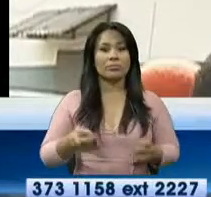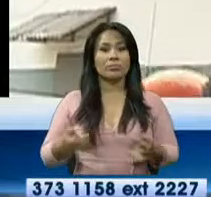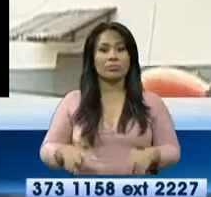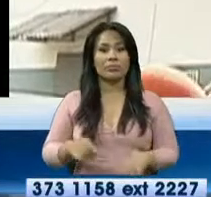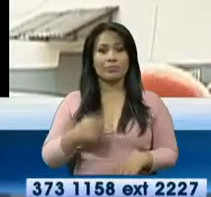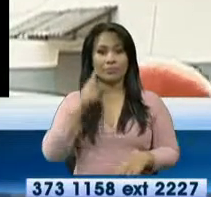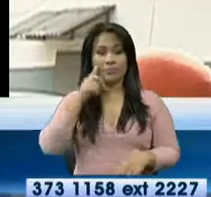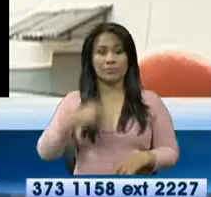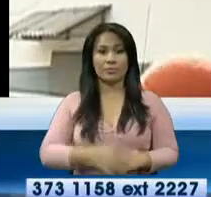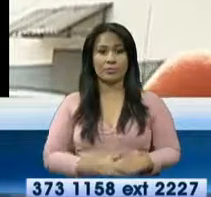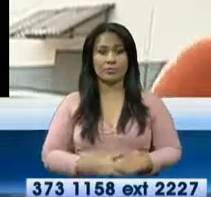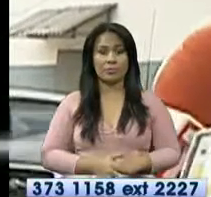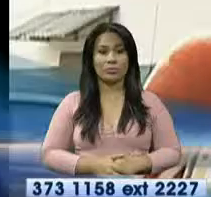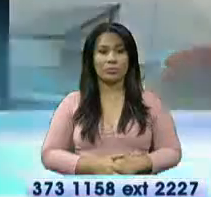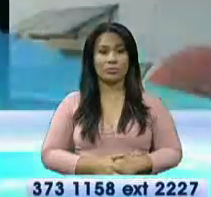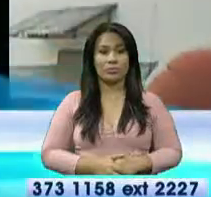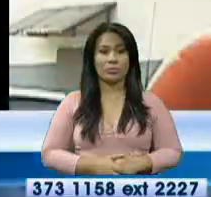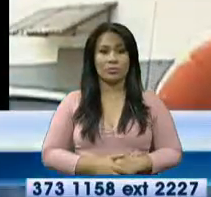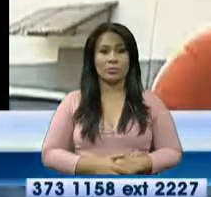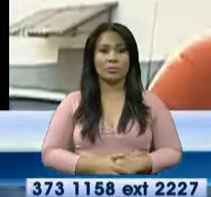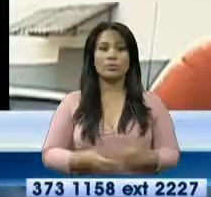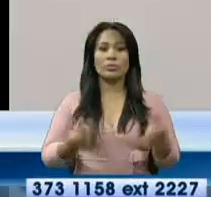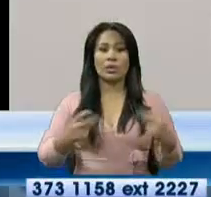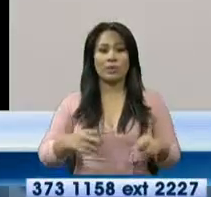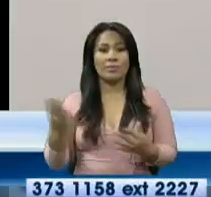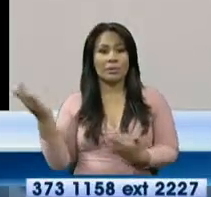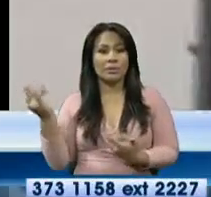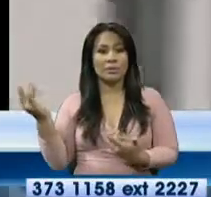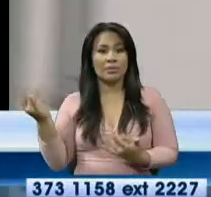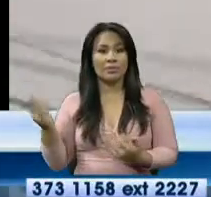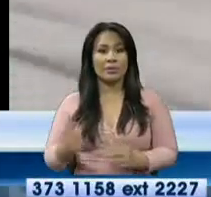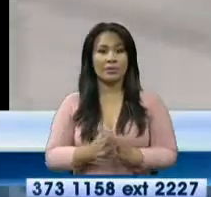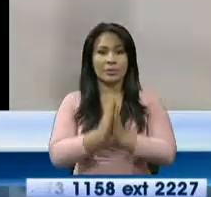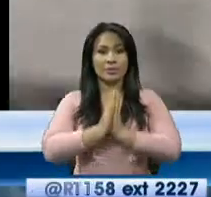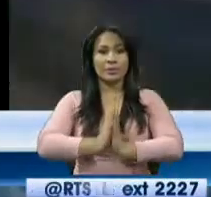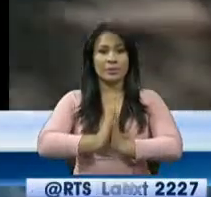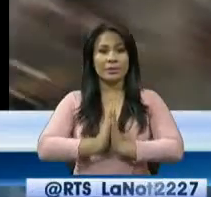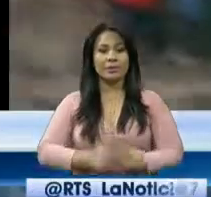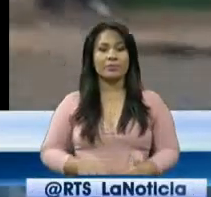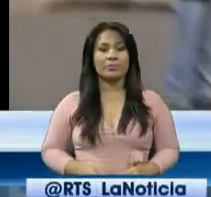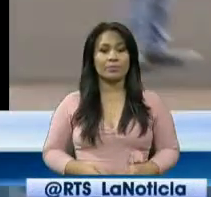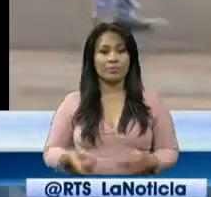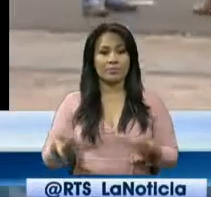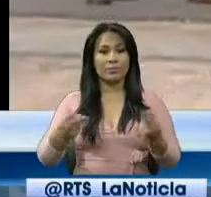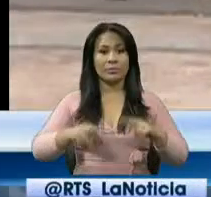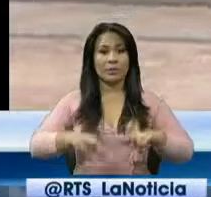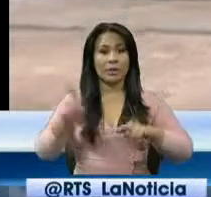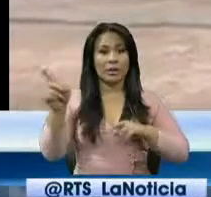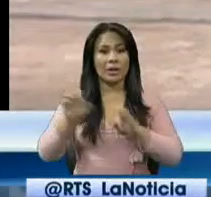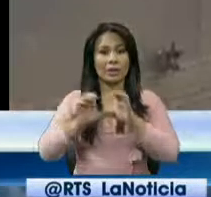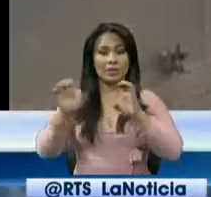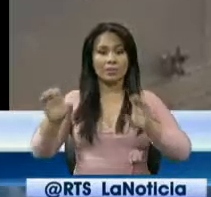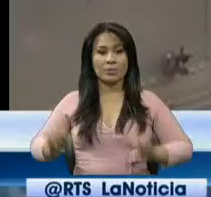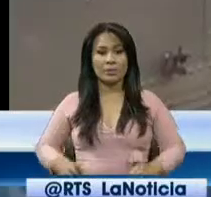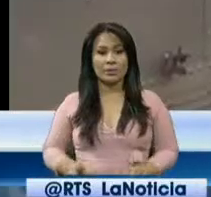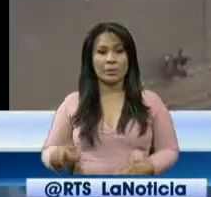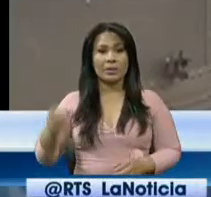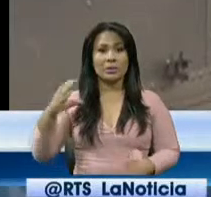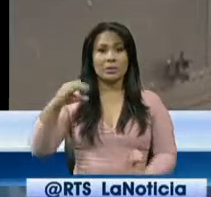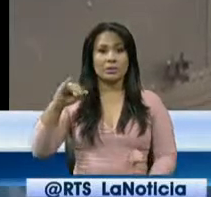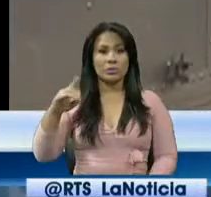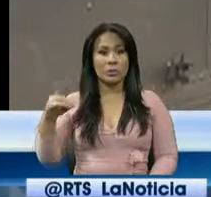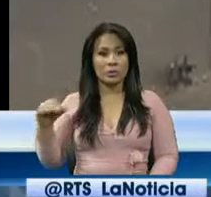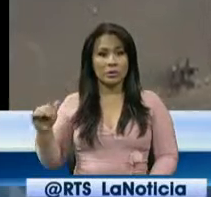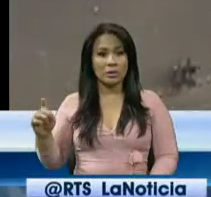claramente. Se está realizando también los petitorios respectivos a la Corporación Ciudadana, donde también hay una cámara en la